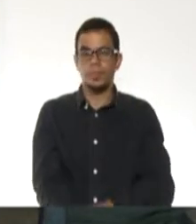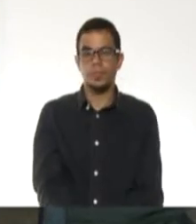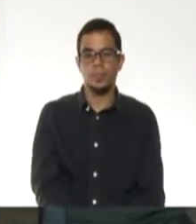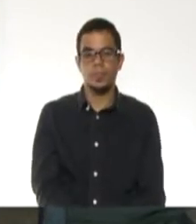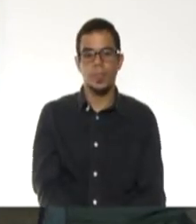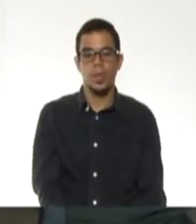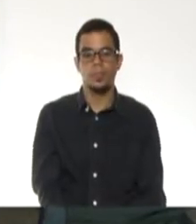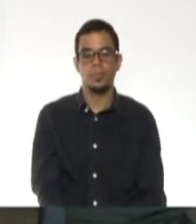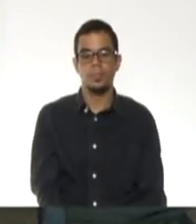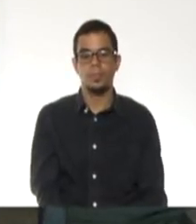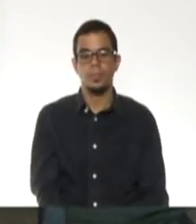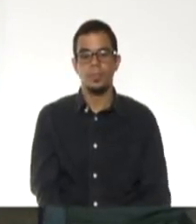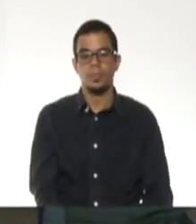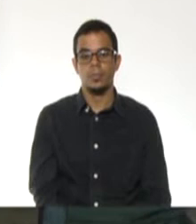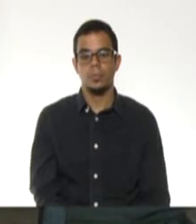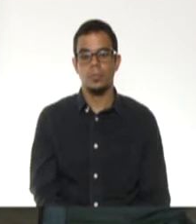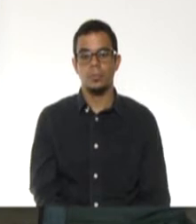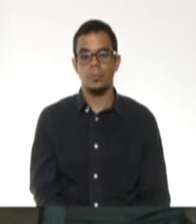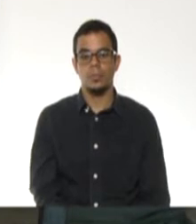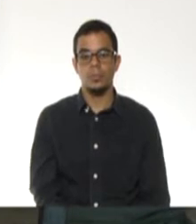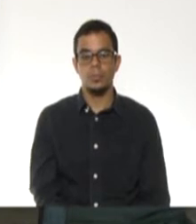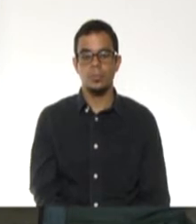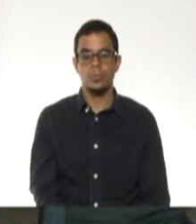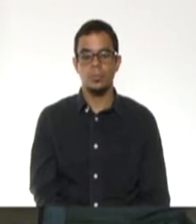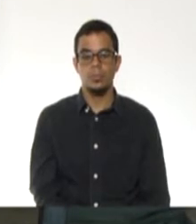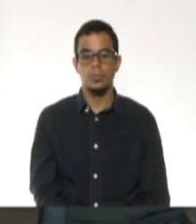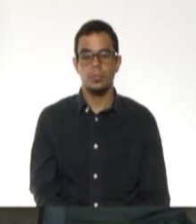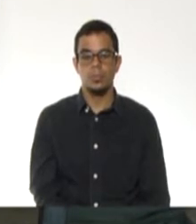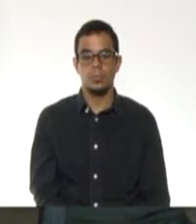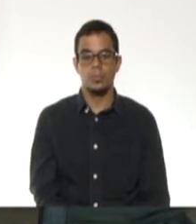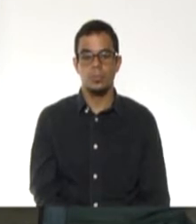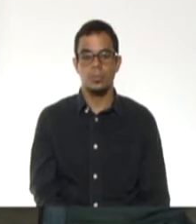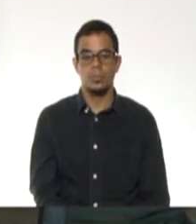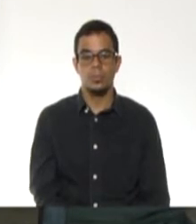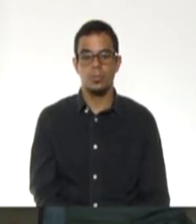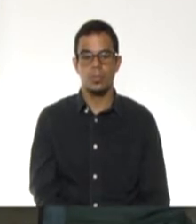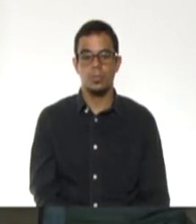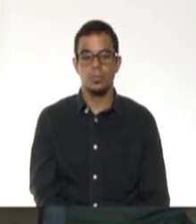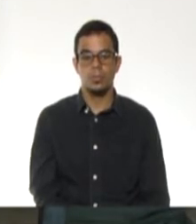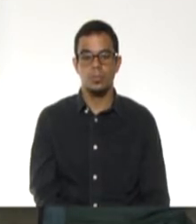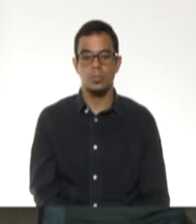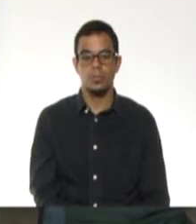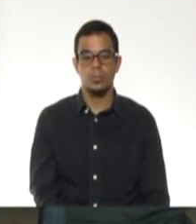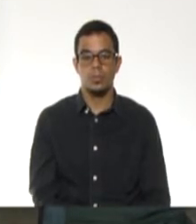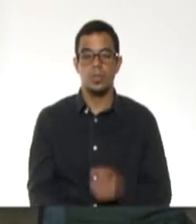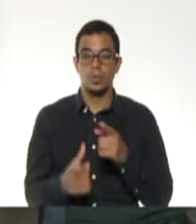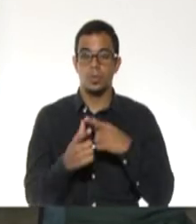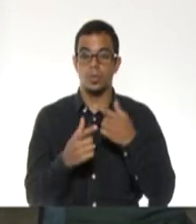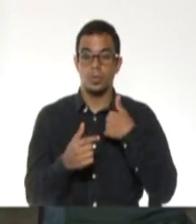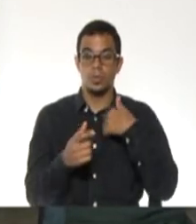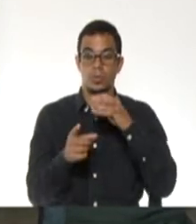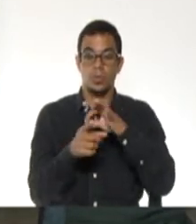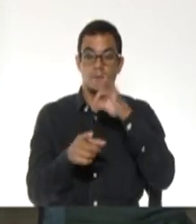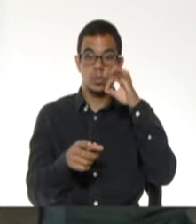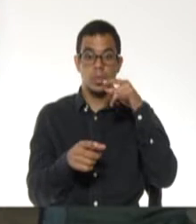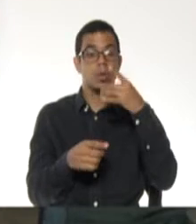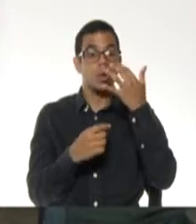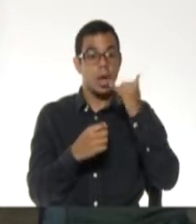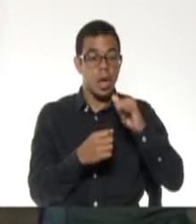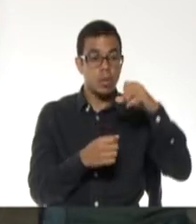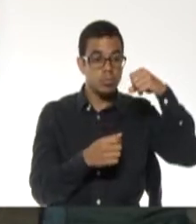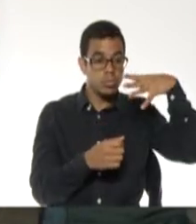dijimos anteriormente que si conecto a la entrada, a la salida debe haber una señal lumínica,